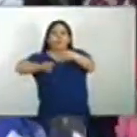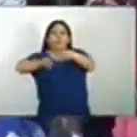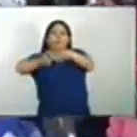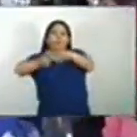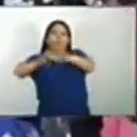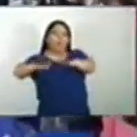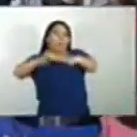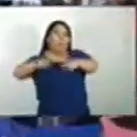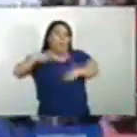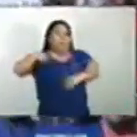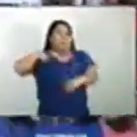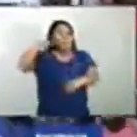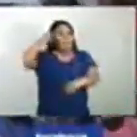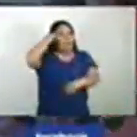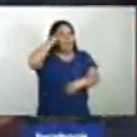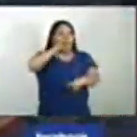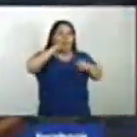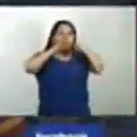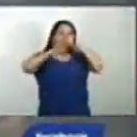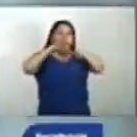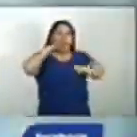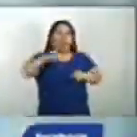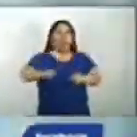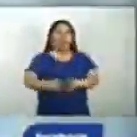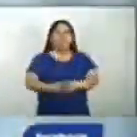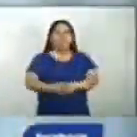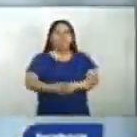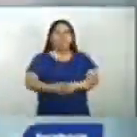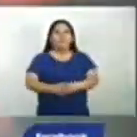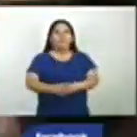por considerarlas arbitrarias.